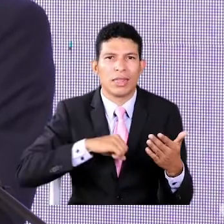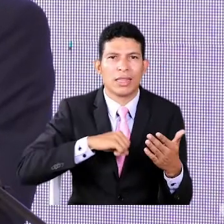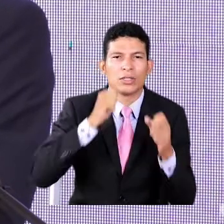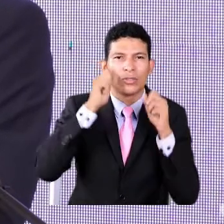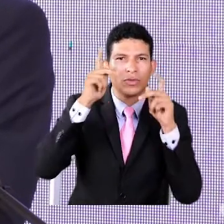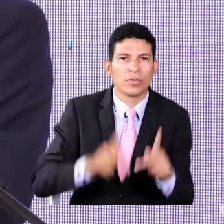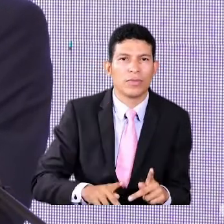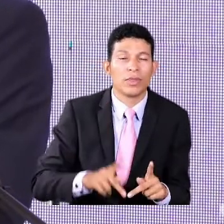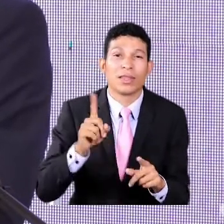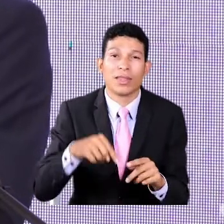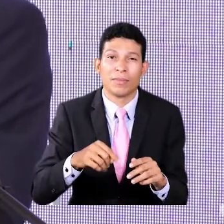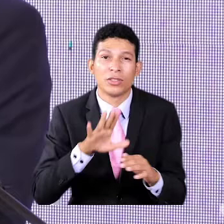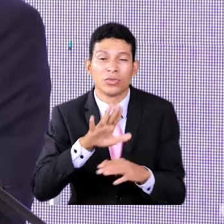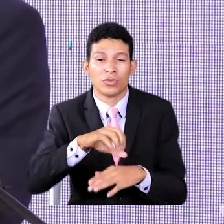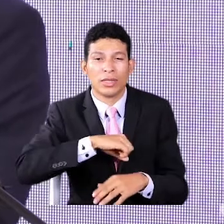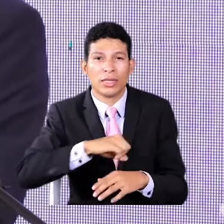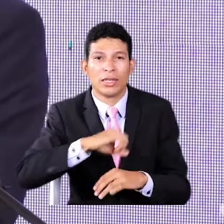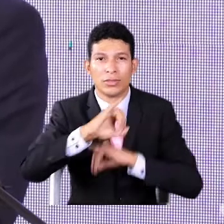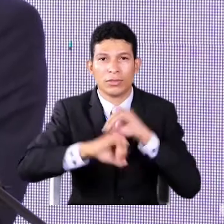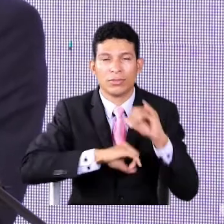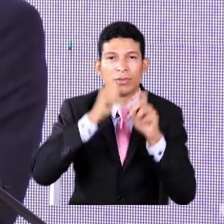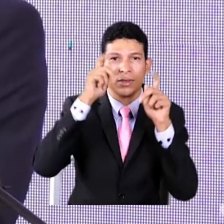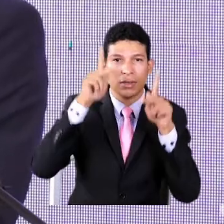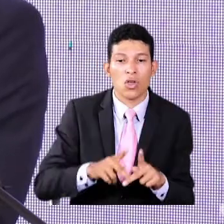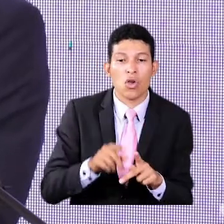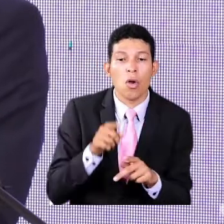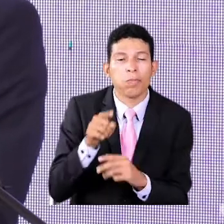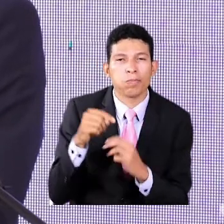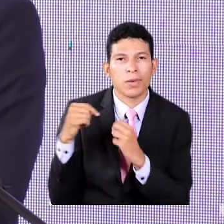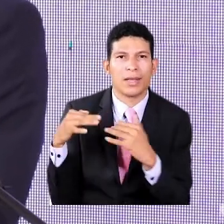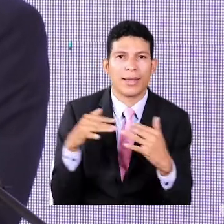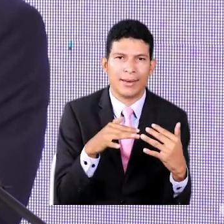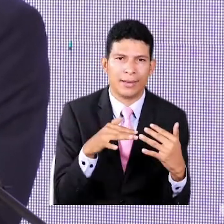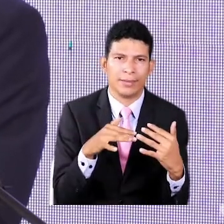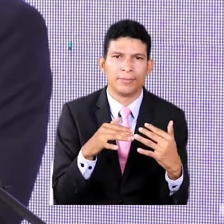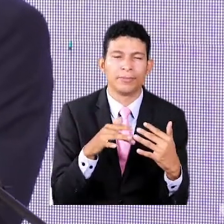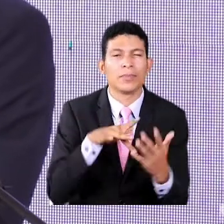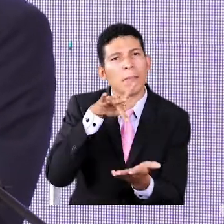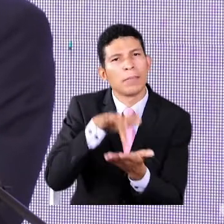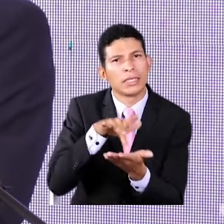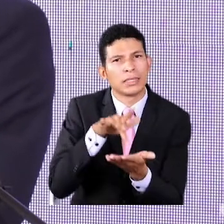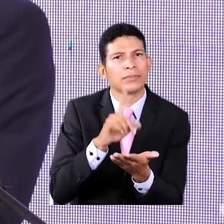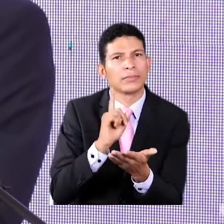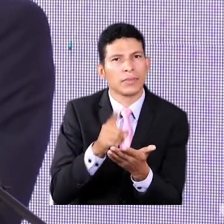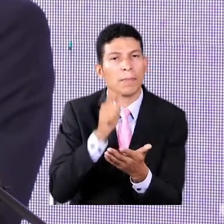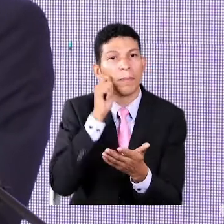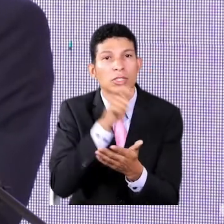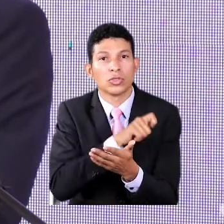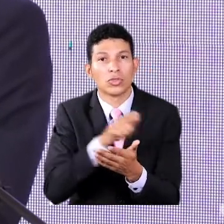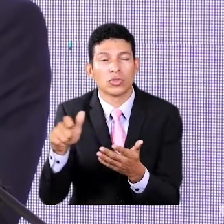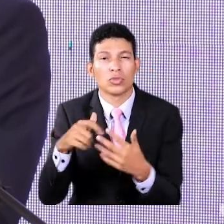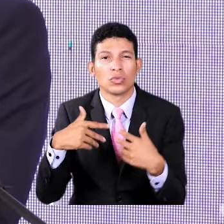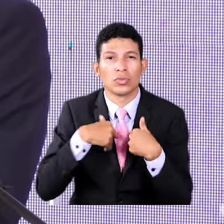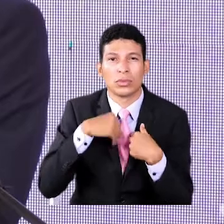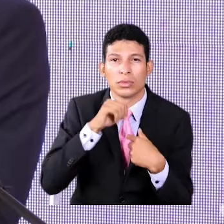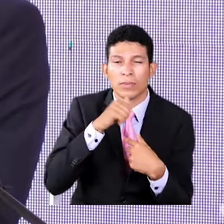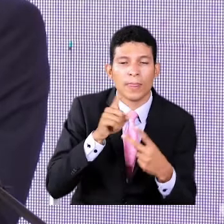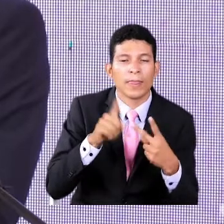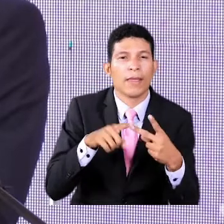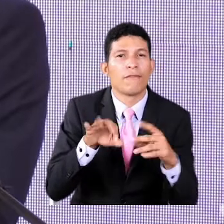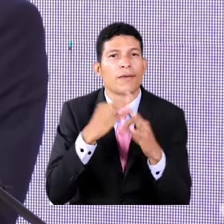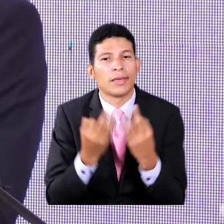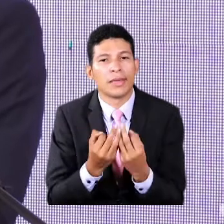humanitario ocurrida durante el conflicto armado la participación de las víctimas sus familiares y las